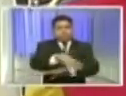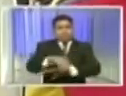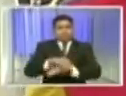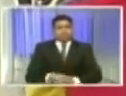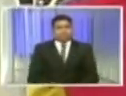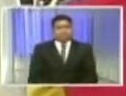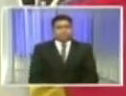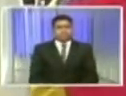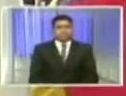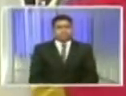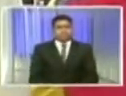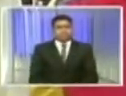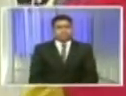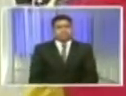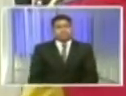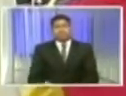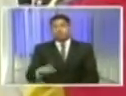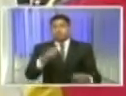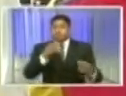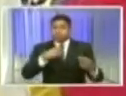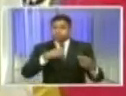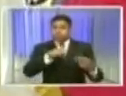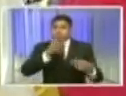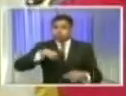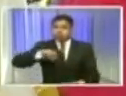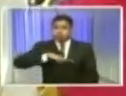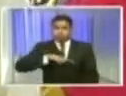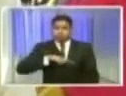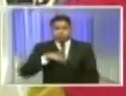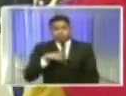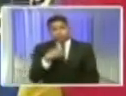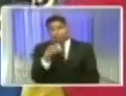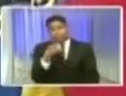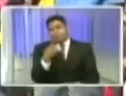Y los que no somos tan jóvenes nos sumamos a los jóvenes también.